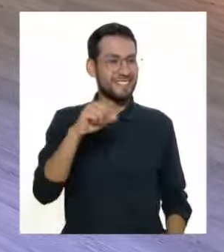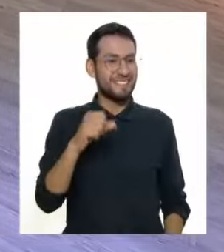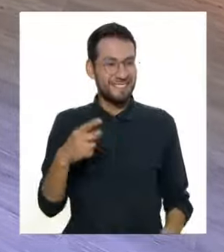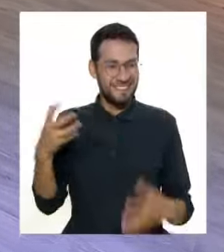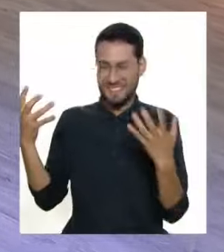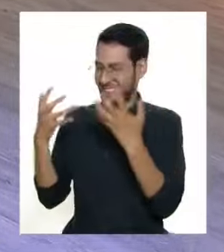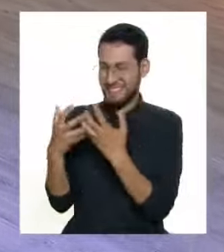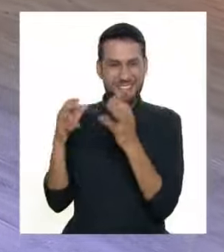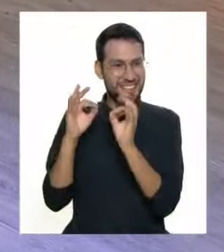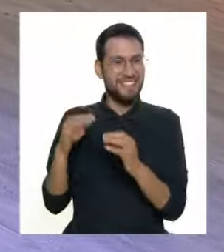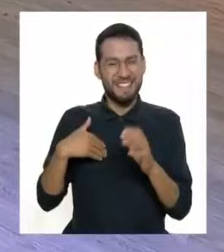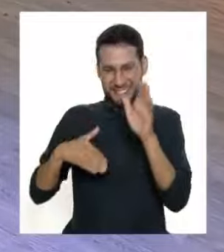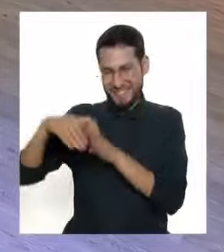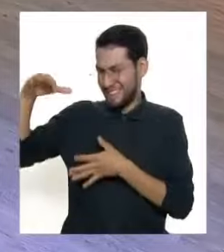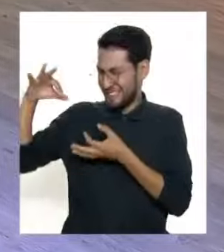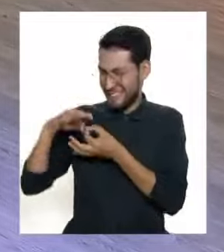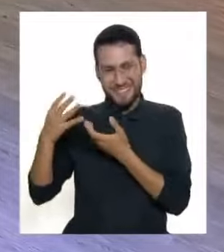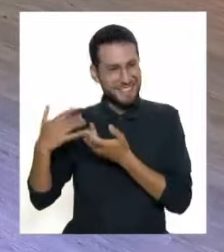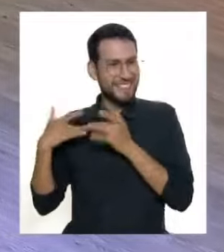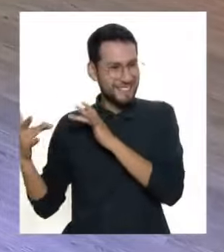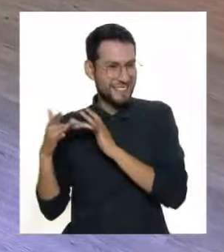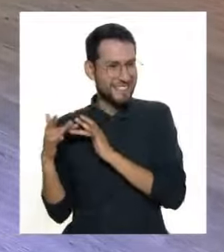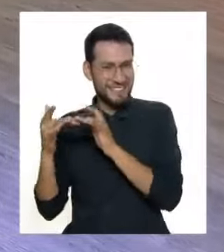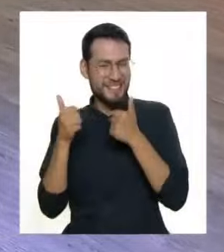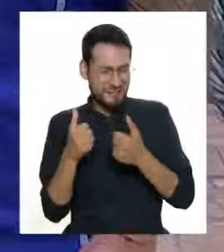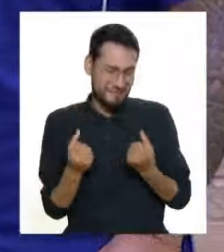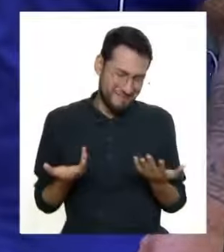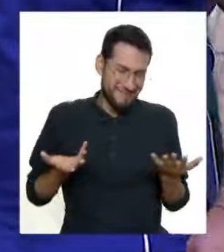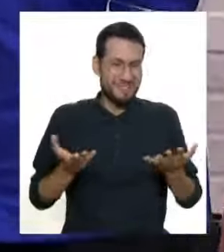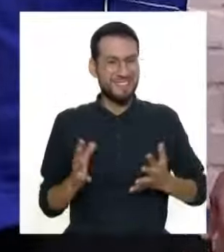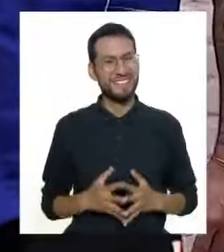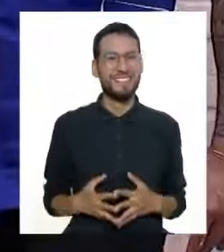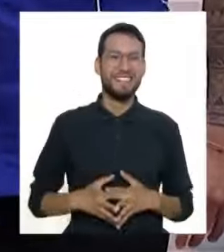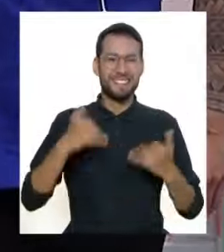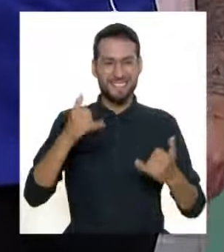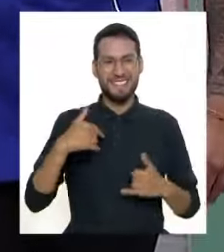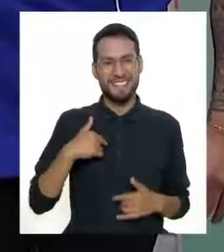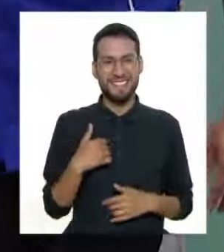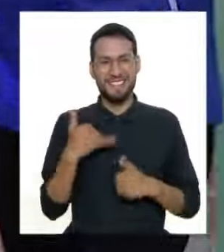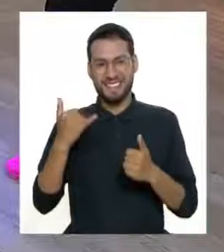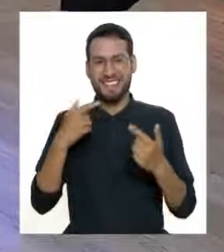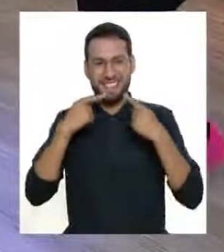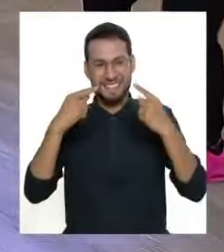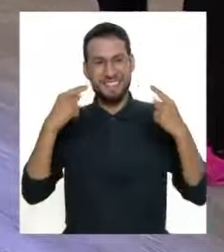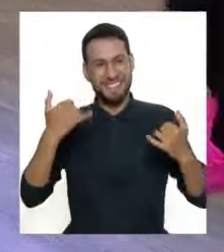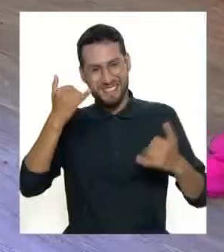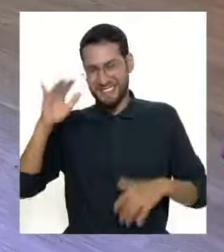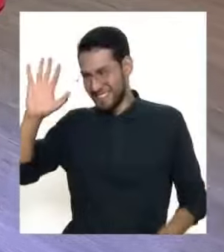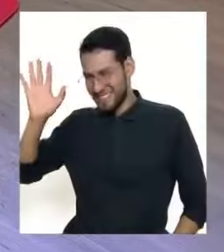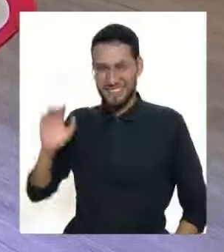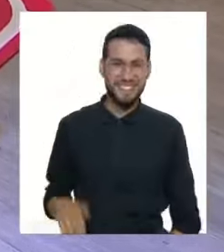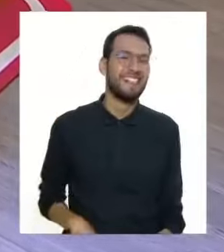Claro, ¿sí? Claro. Todo está más conectado. Por favor. A ver si, papi, después de mis 5 minutos de fama. Te quiero,